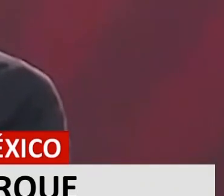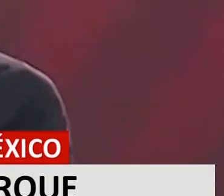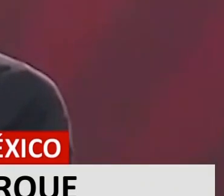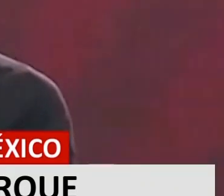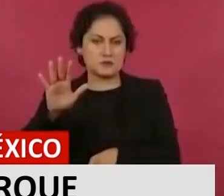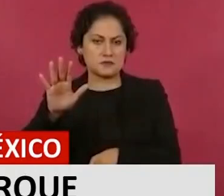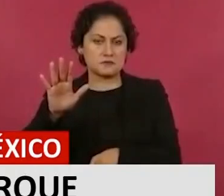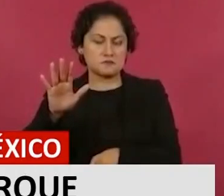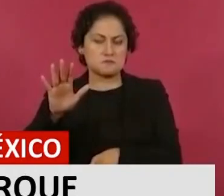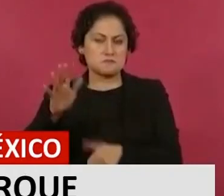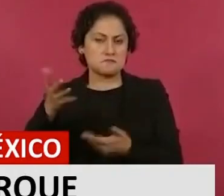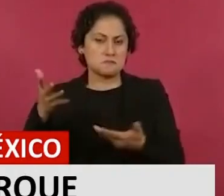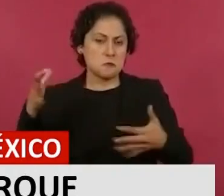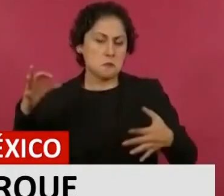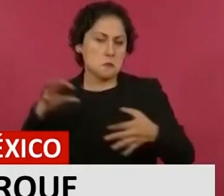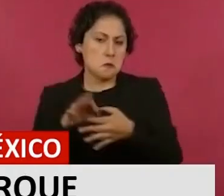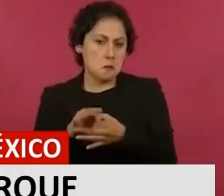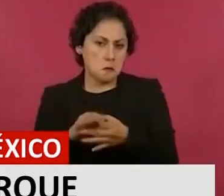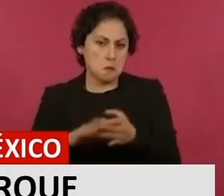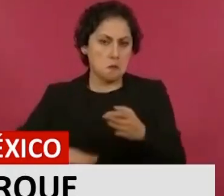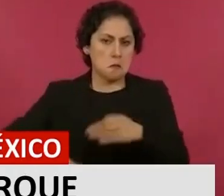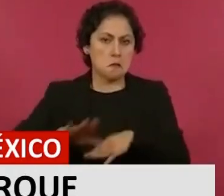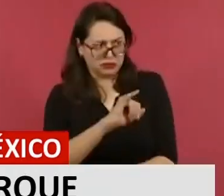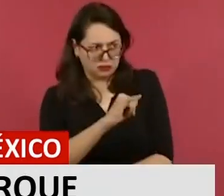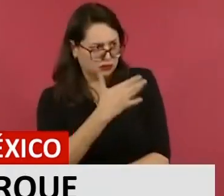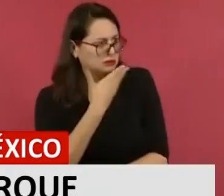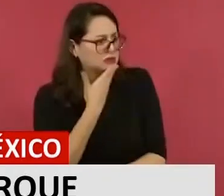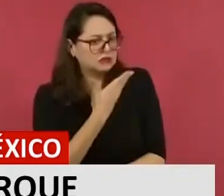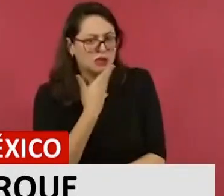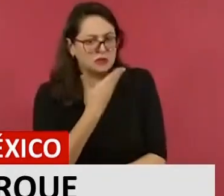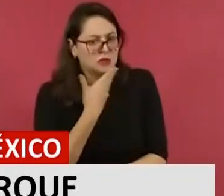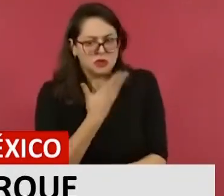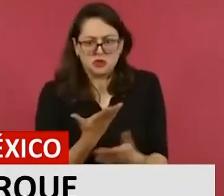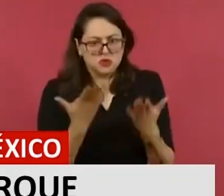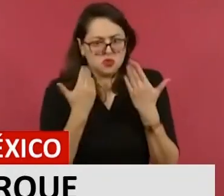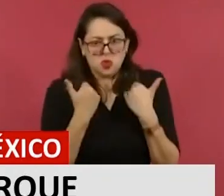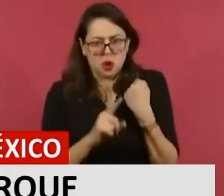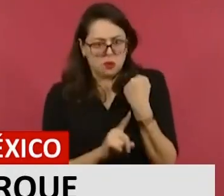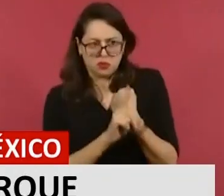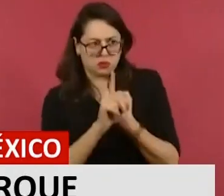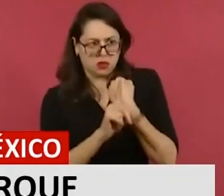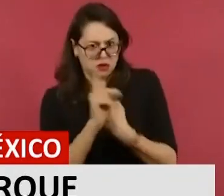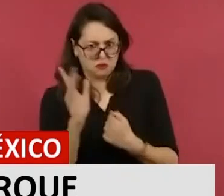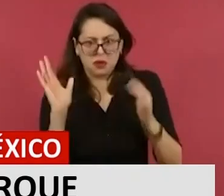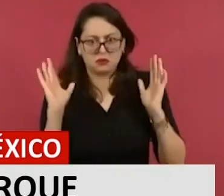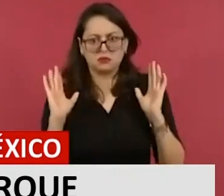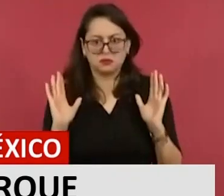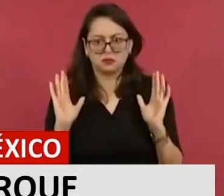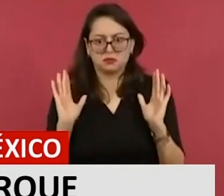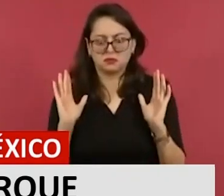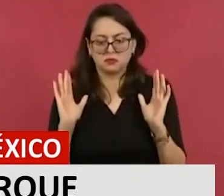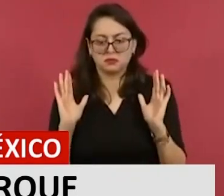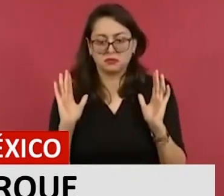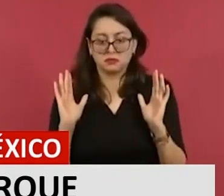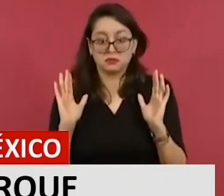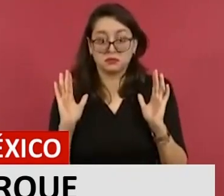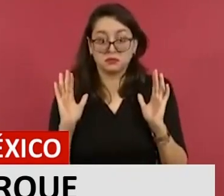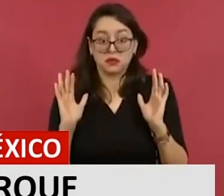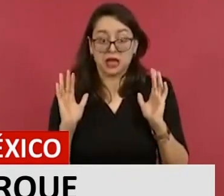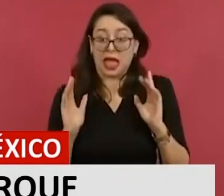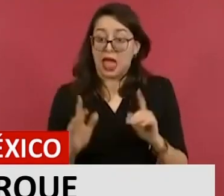Asia-Pacífico. Y no queremos participar en eso. Claro que nosotros queremos que liberen a Pedro Castillo,